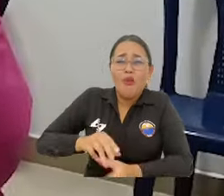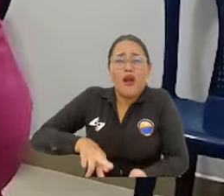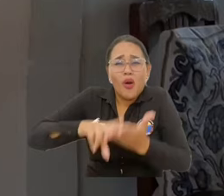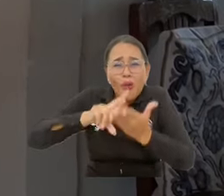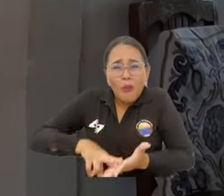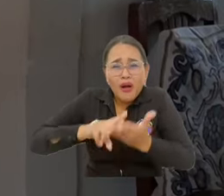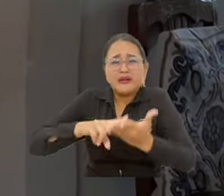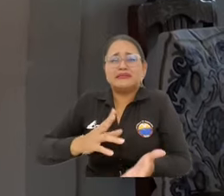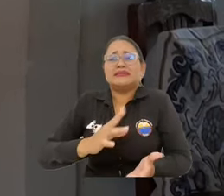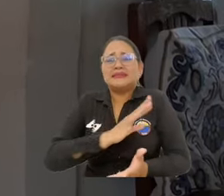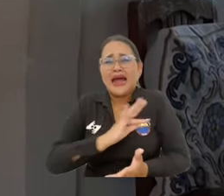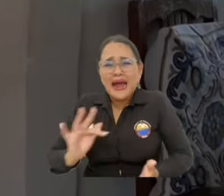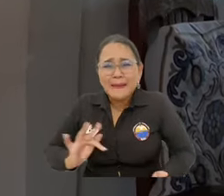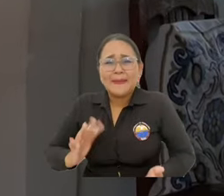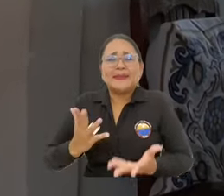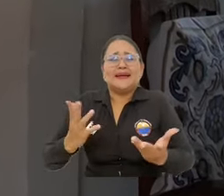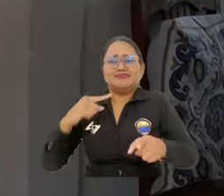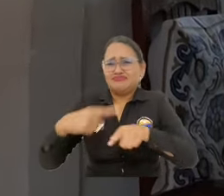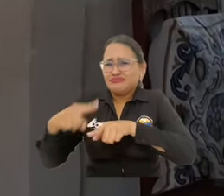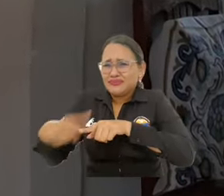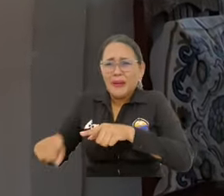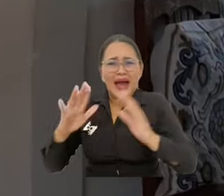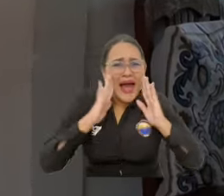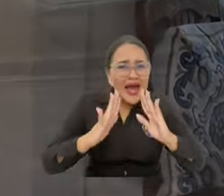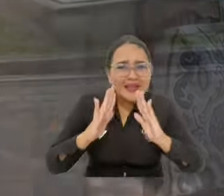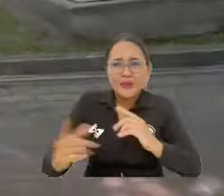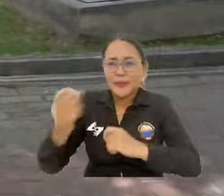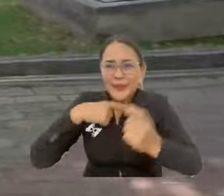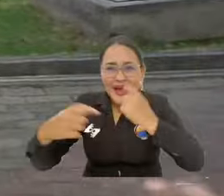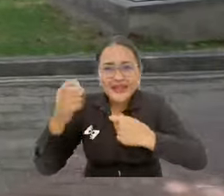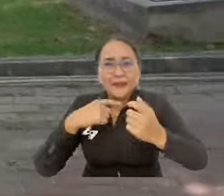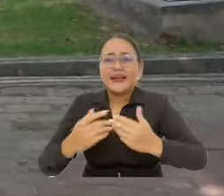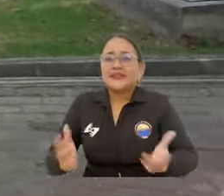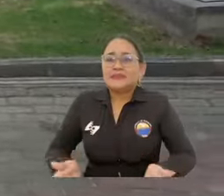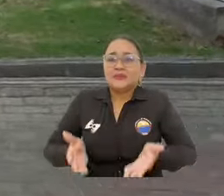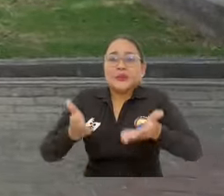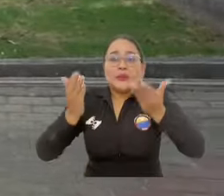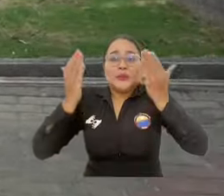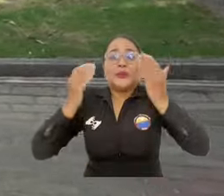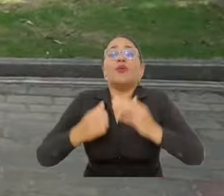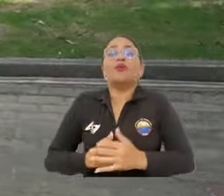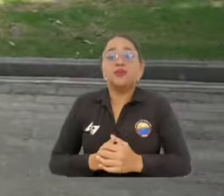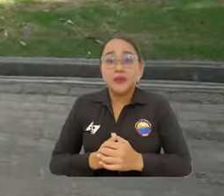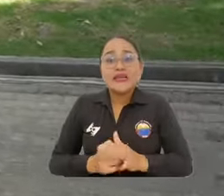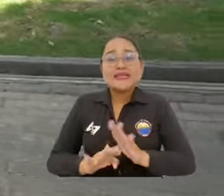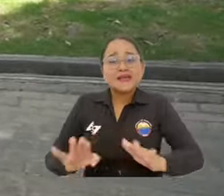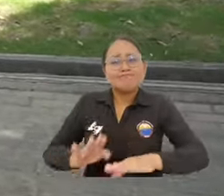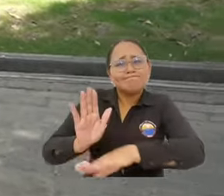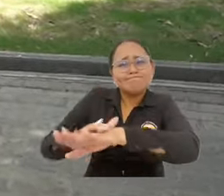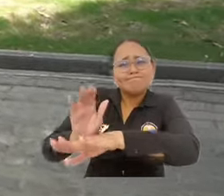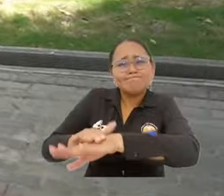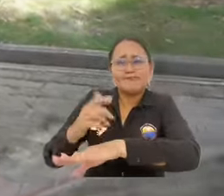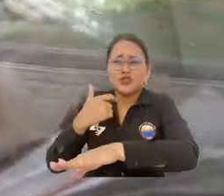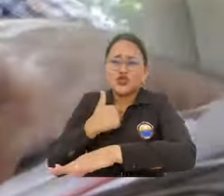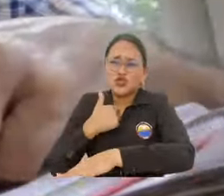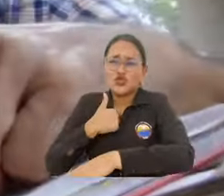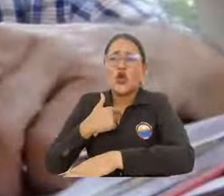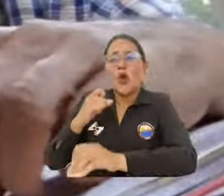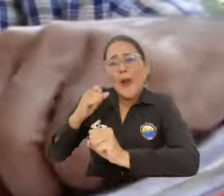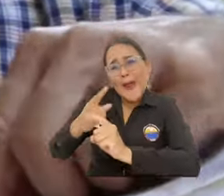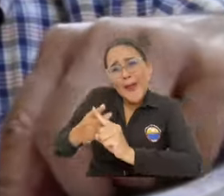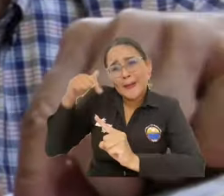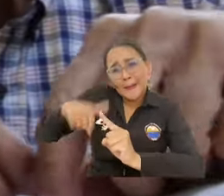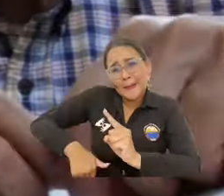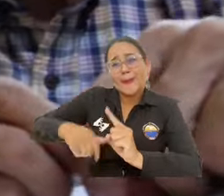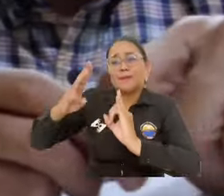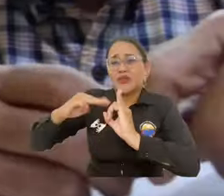y ardua, pero luego de tratamientos y con el alta médica, vuelve a la alma mater, presenta su caso y es readmitida gracias